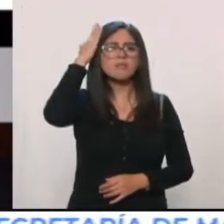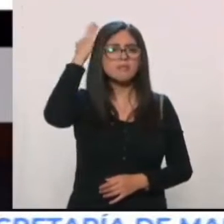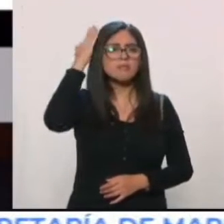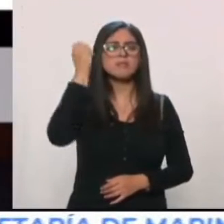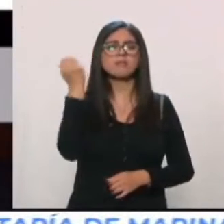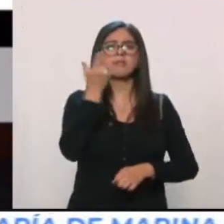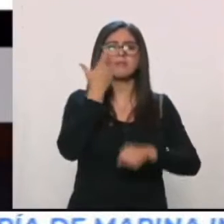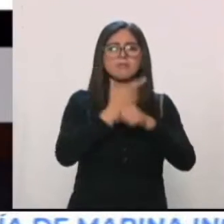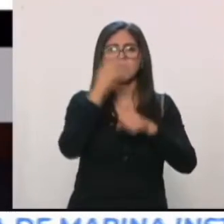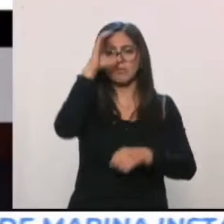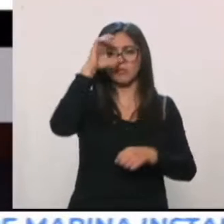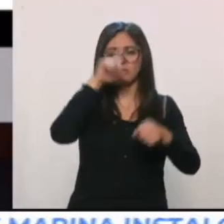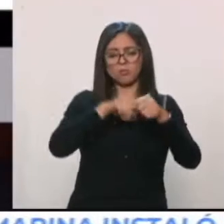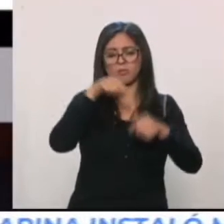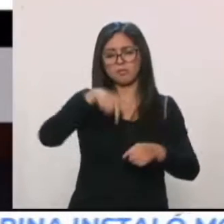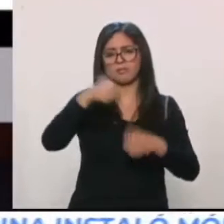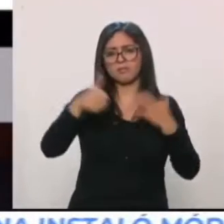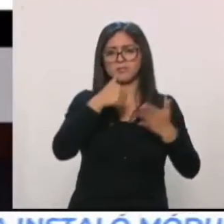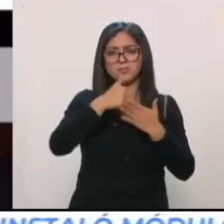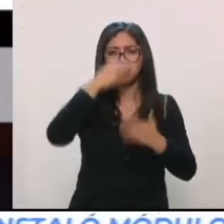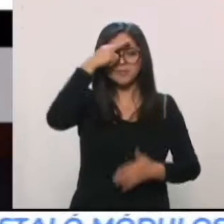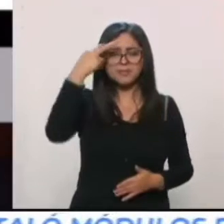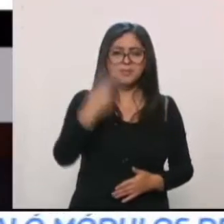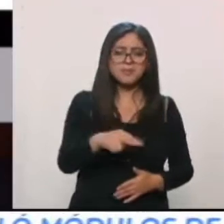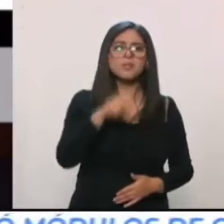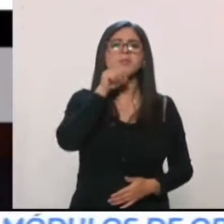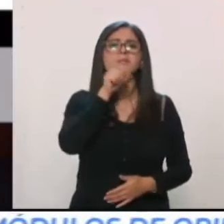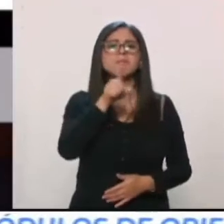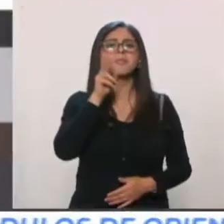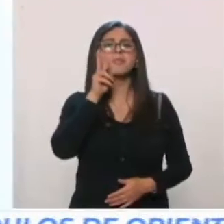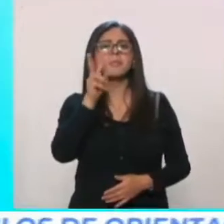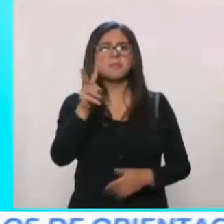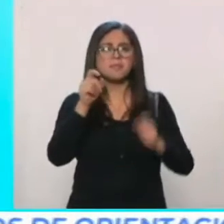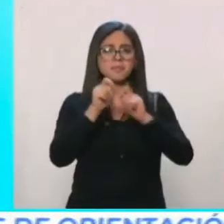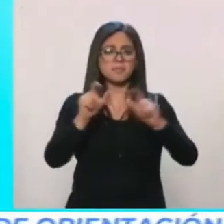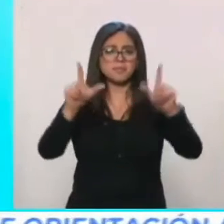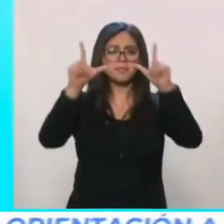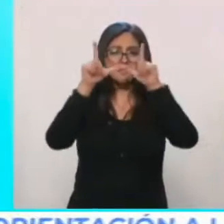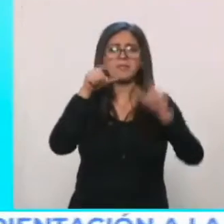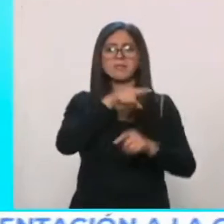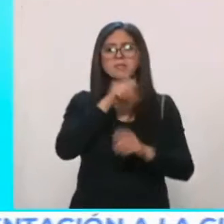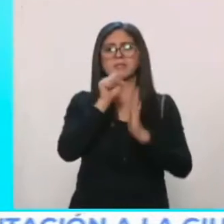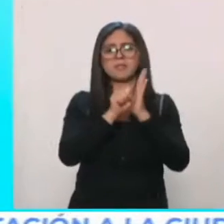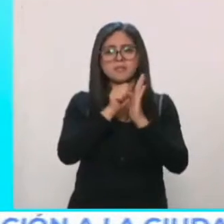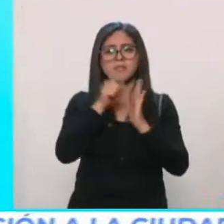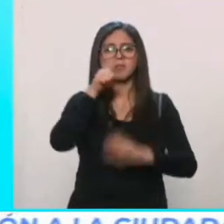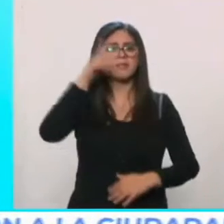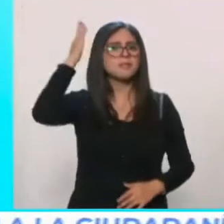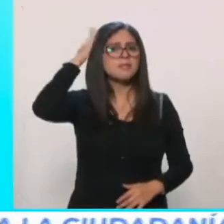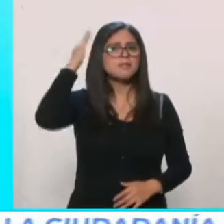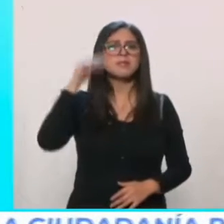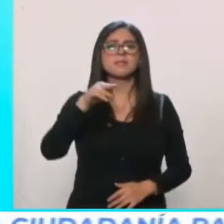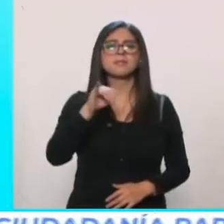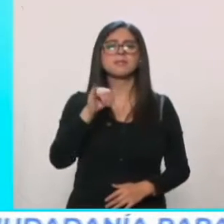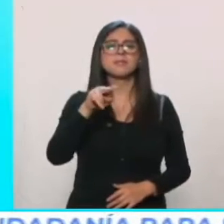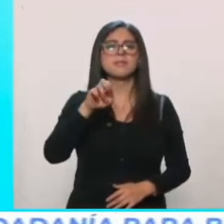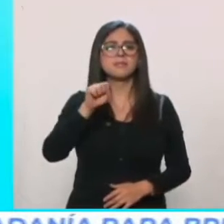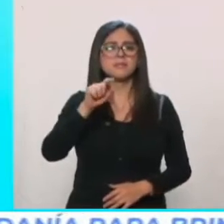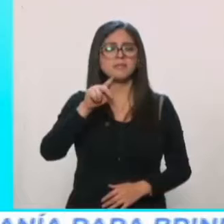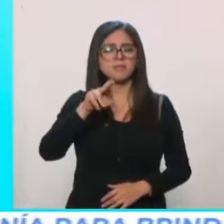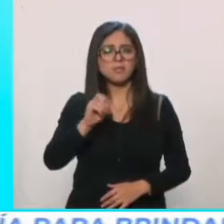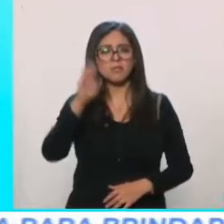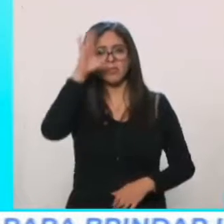de la Secretaría de Cultura en la Ciudad de México, y veremos también en imágenes vía Skype a Enrique Abogadro, él es titular del Ministerio de Cultura